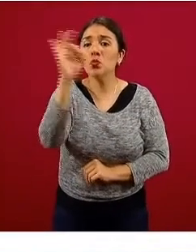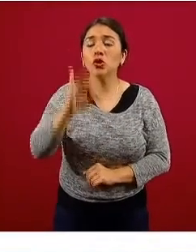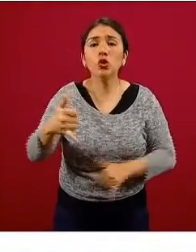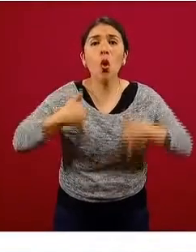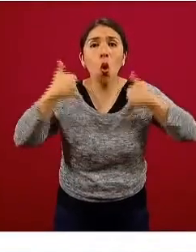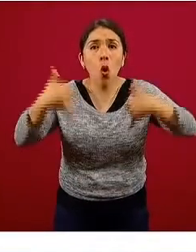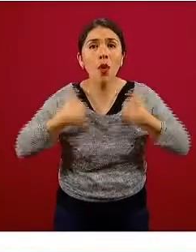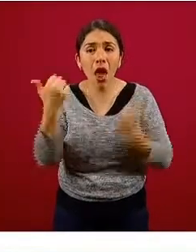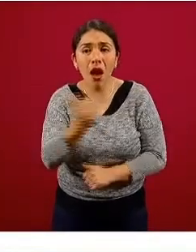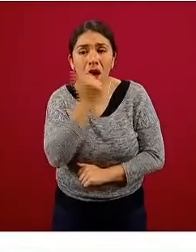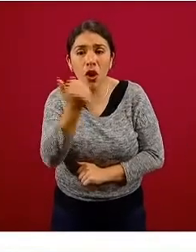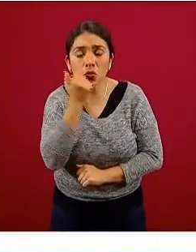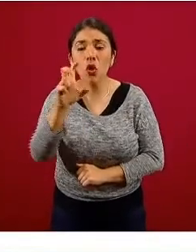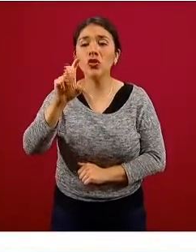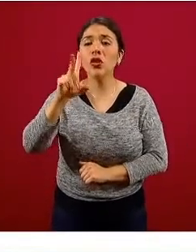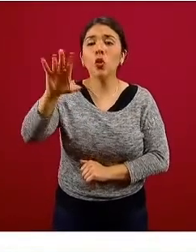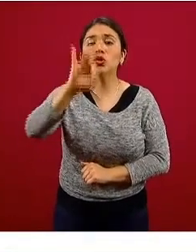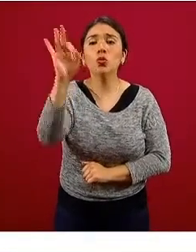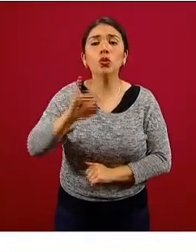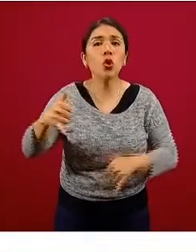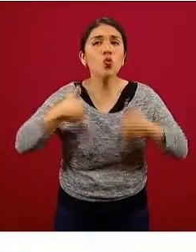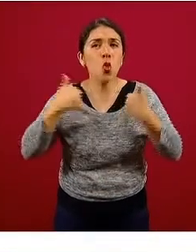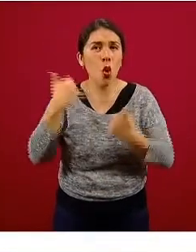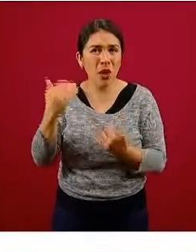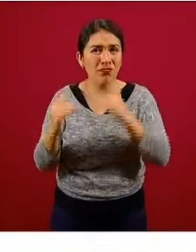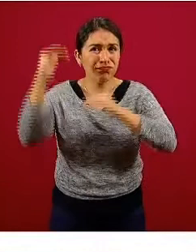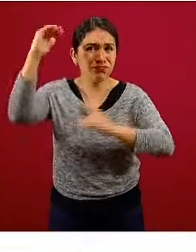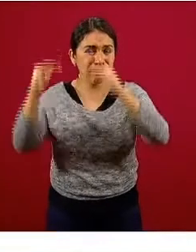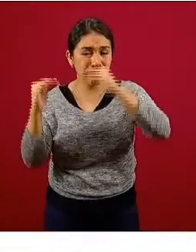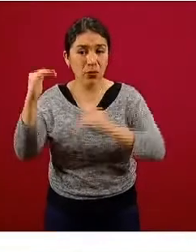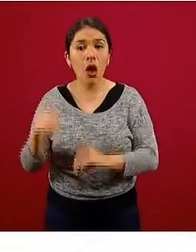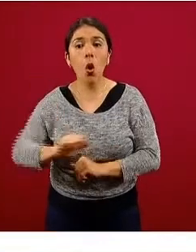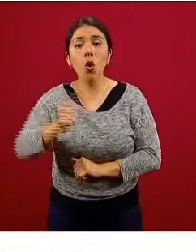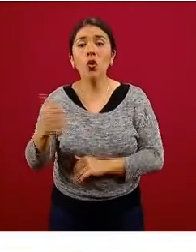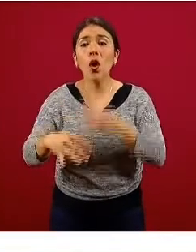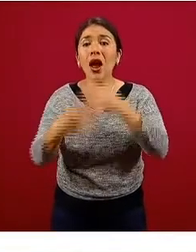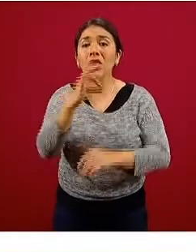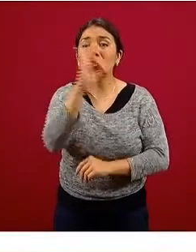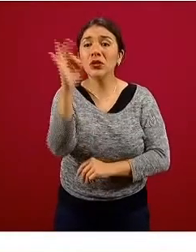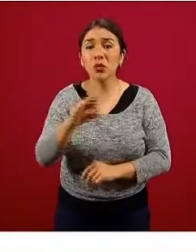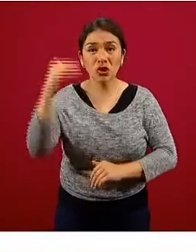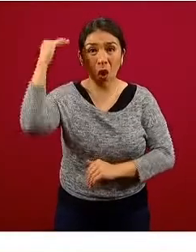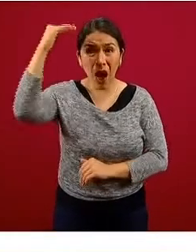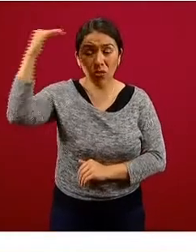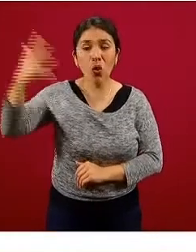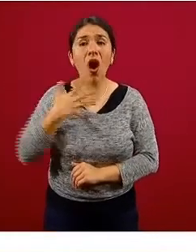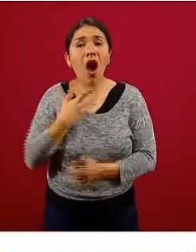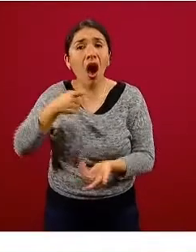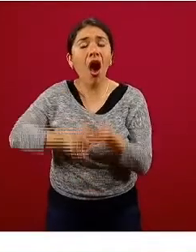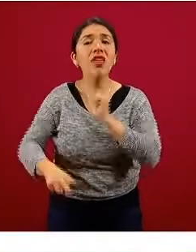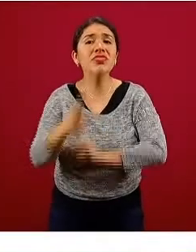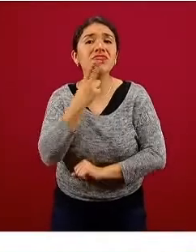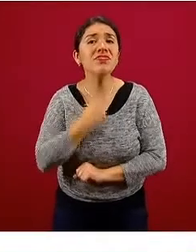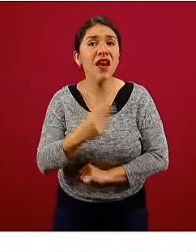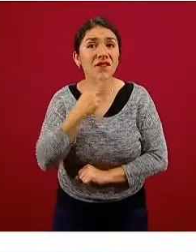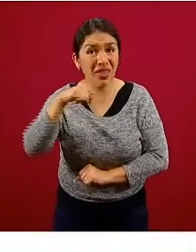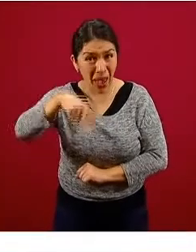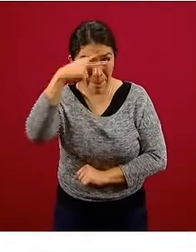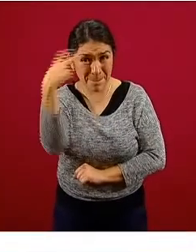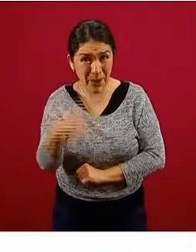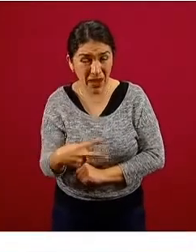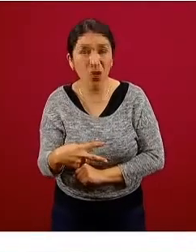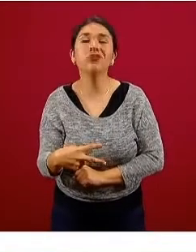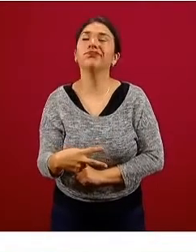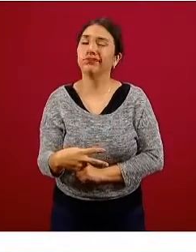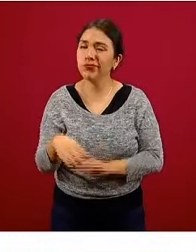escolares, 38% de adolescentes, 14% de nuestros adultos con diabetes. En